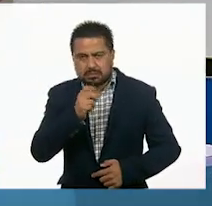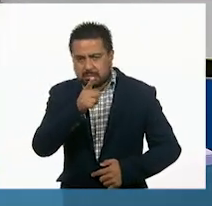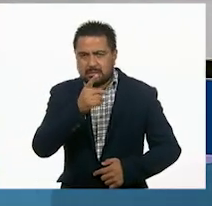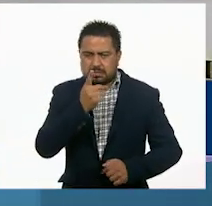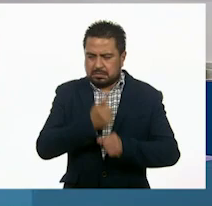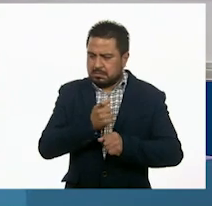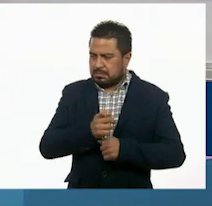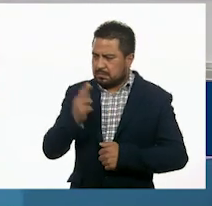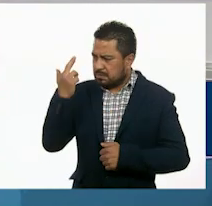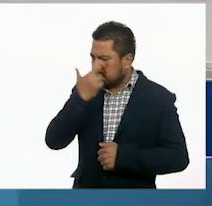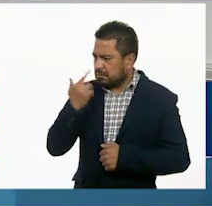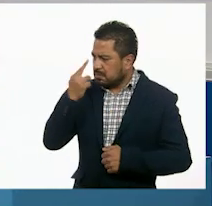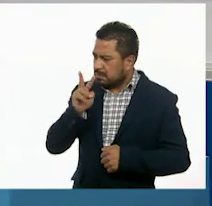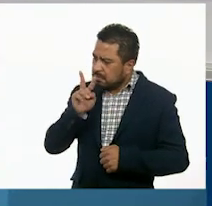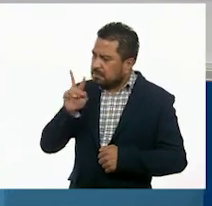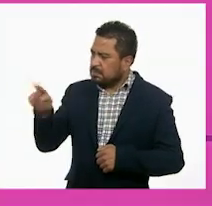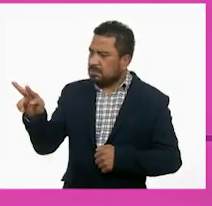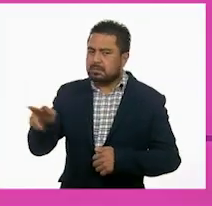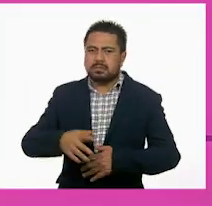observara.